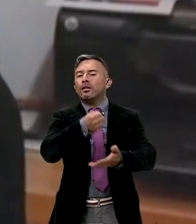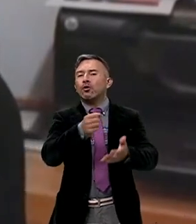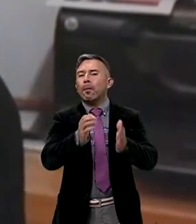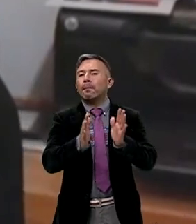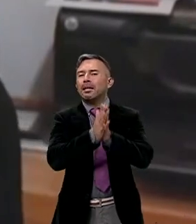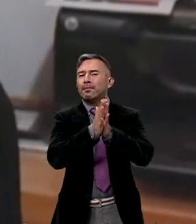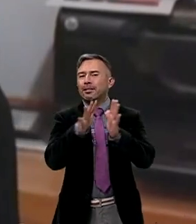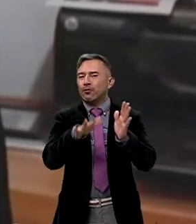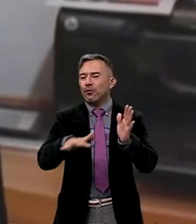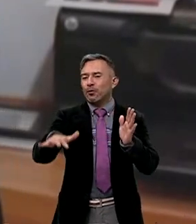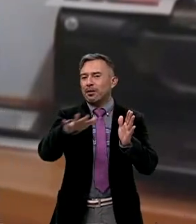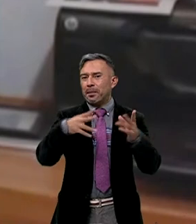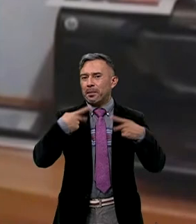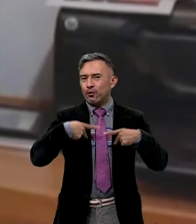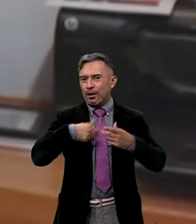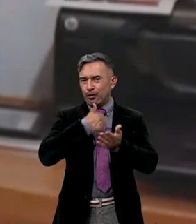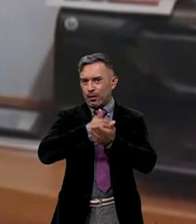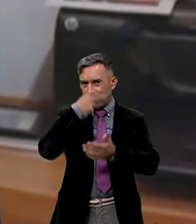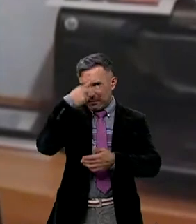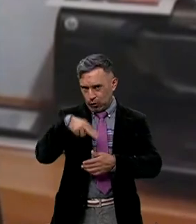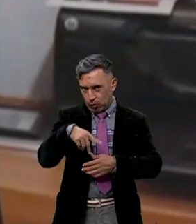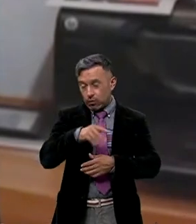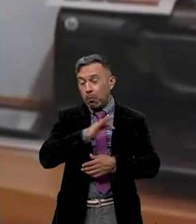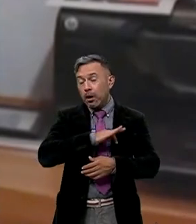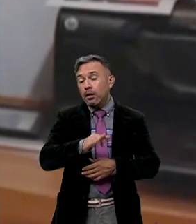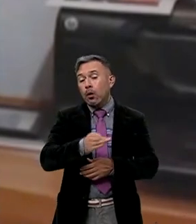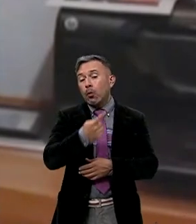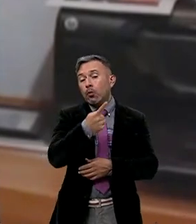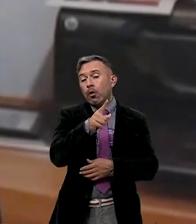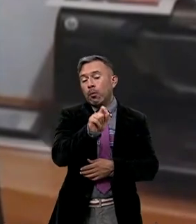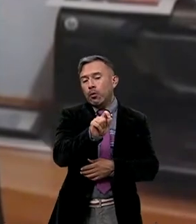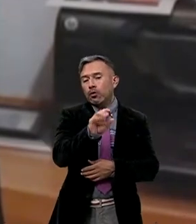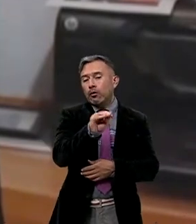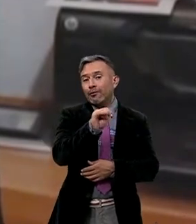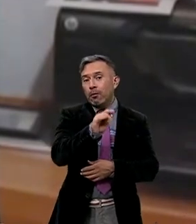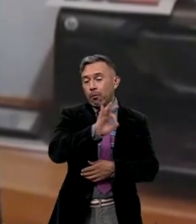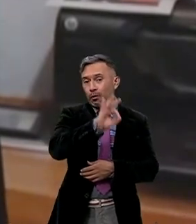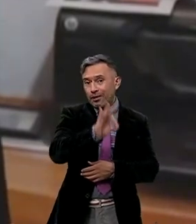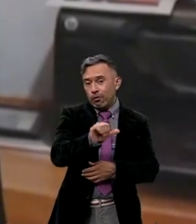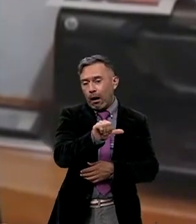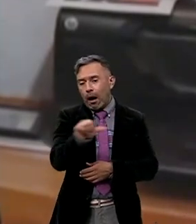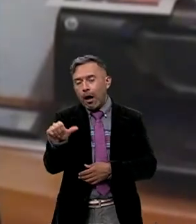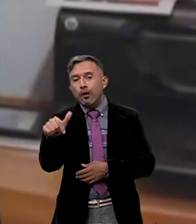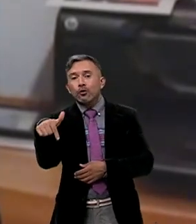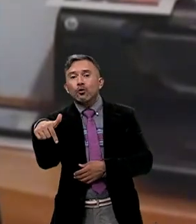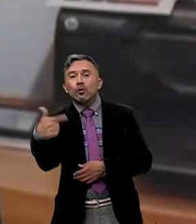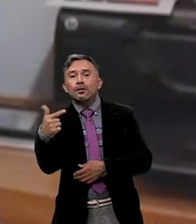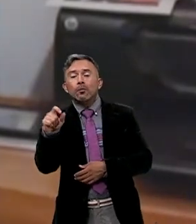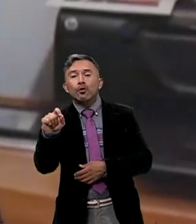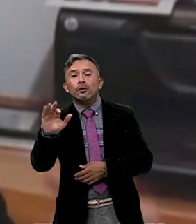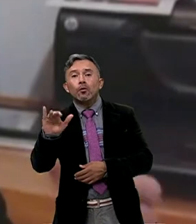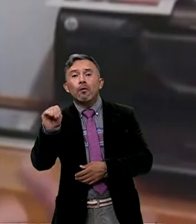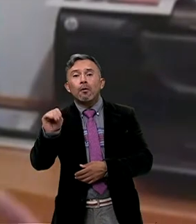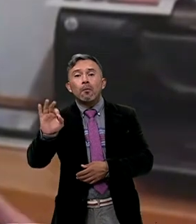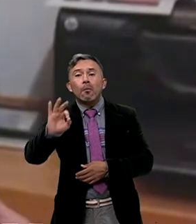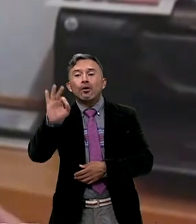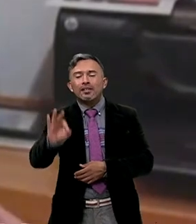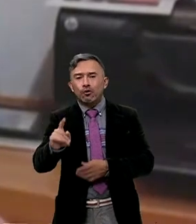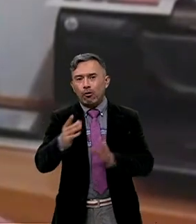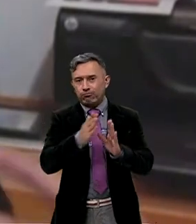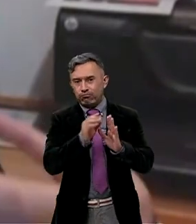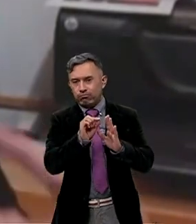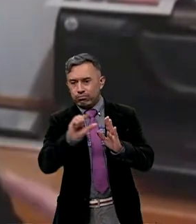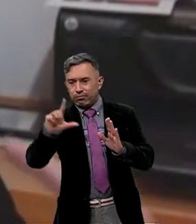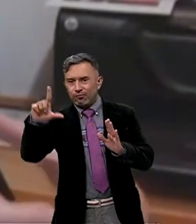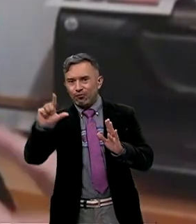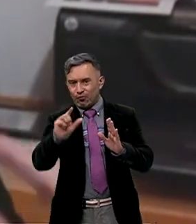y hemos tenido un participación desde el 1.99 por ciento hasta 112 punto 59 por ciento pero obviamente hay que